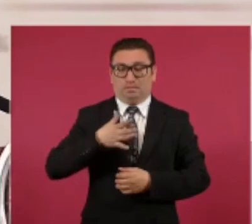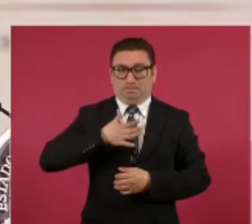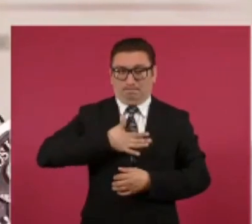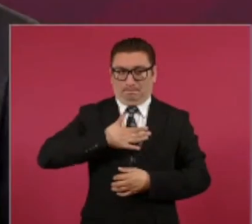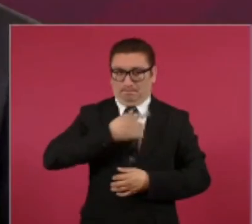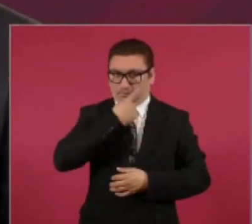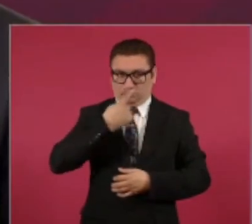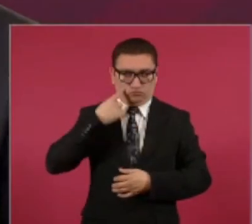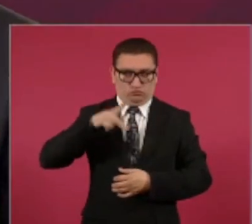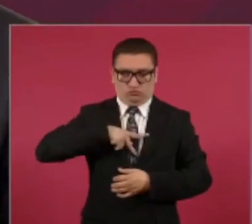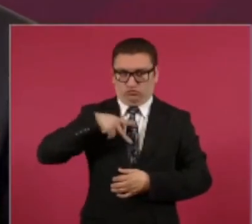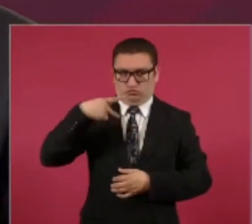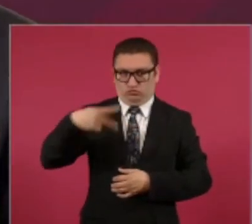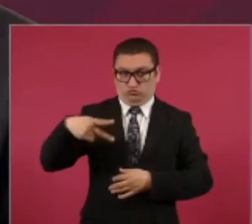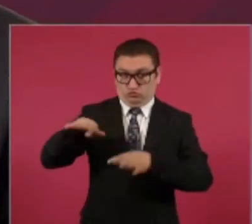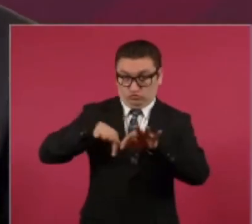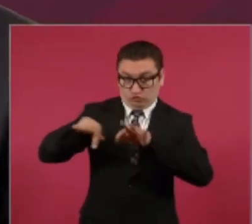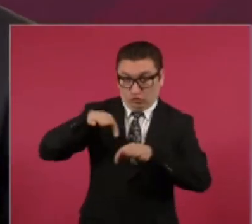opinión de su trabajo